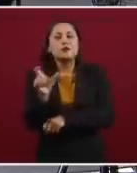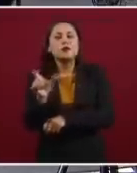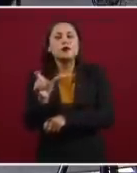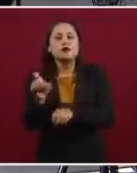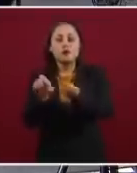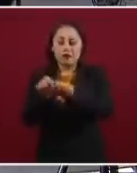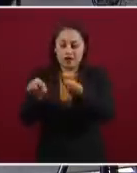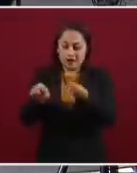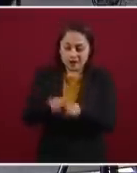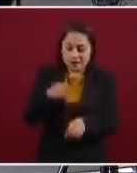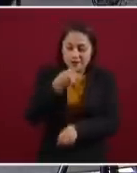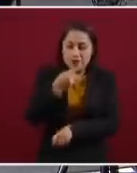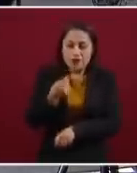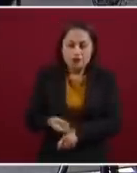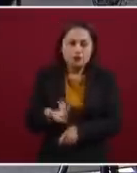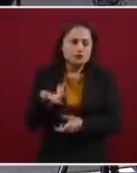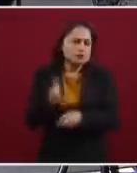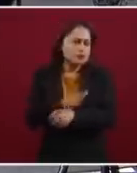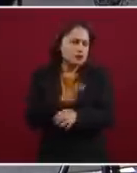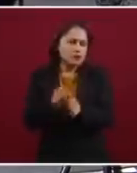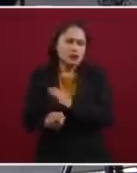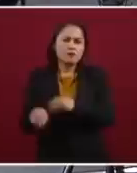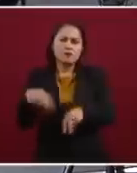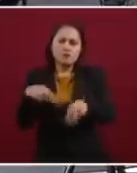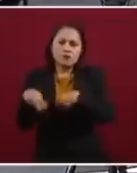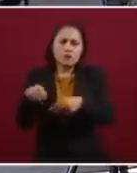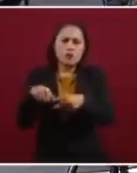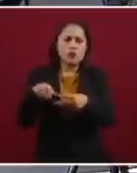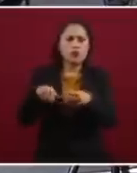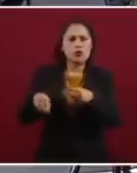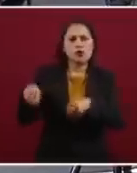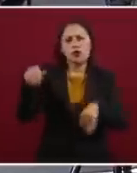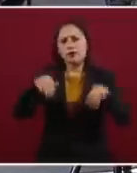el fútbol la natación